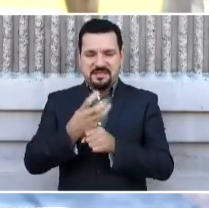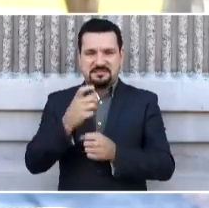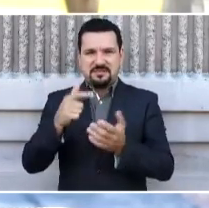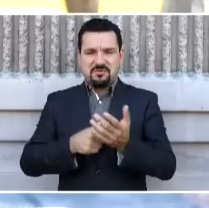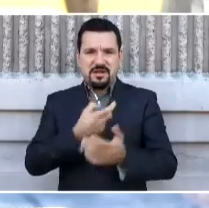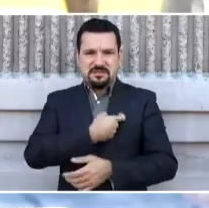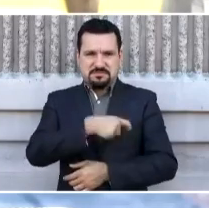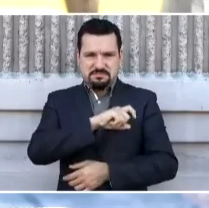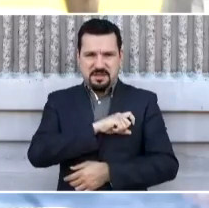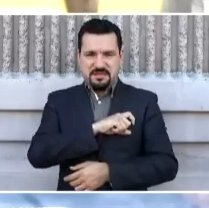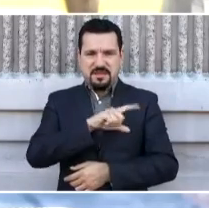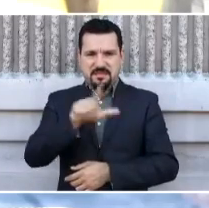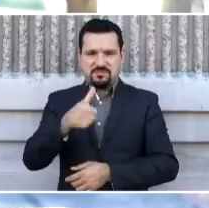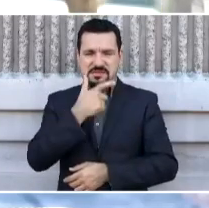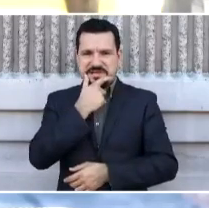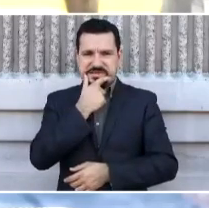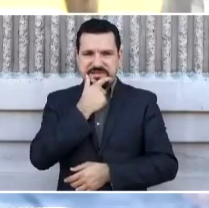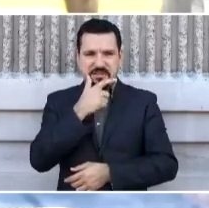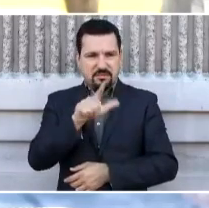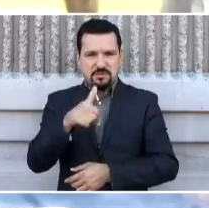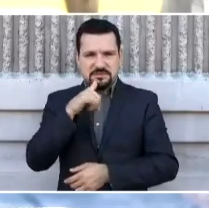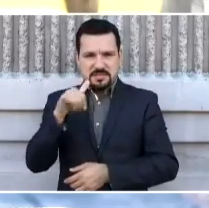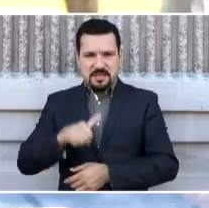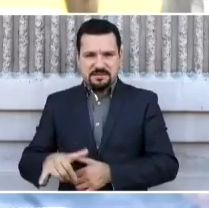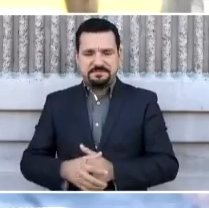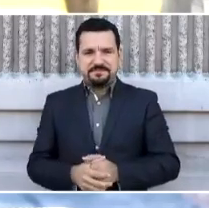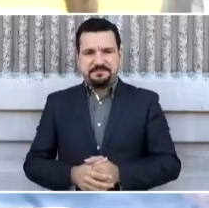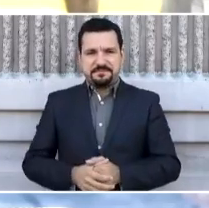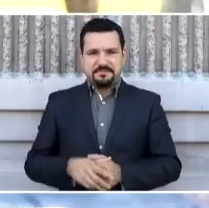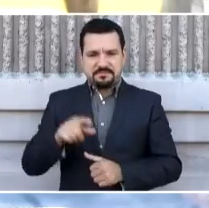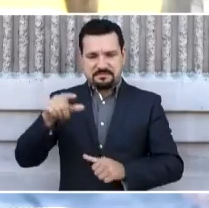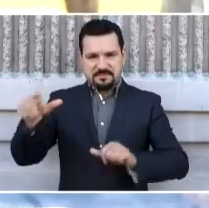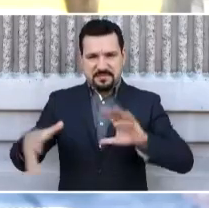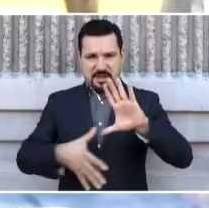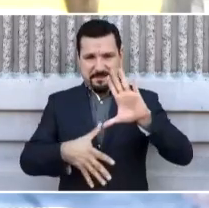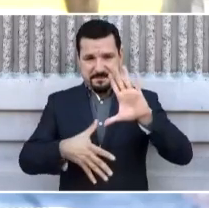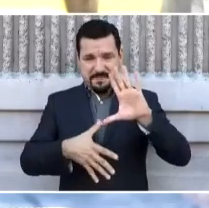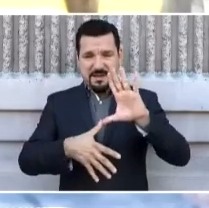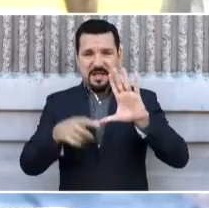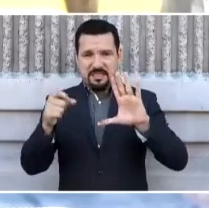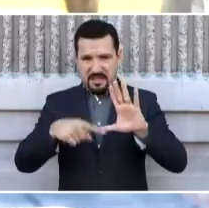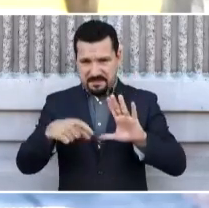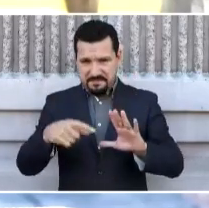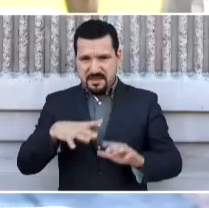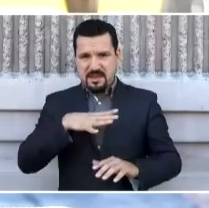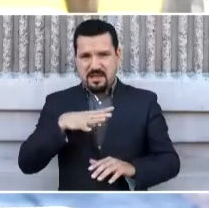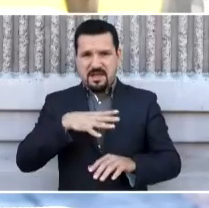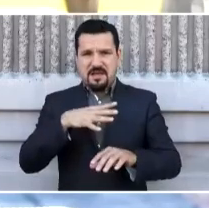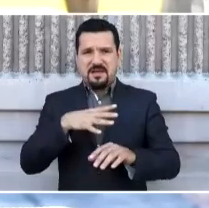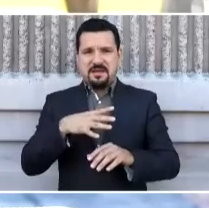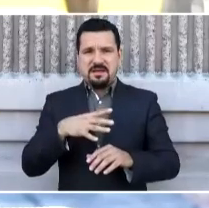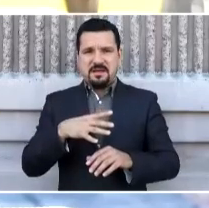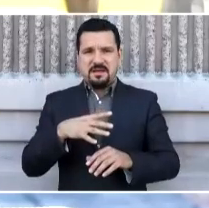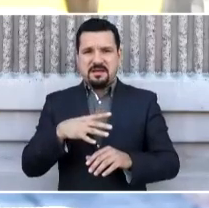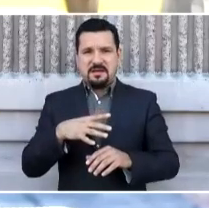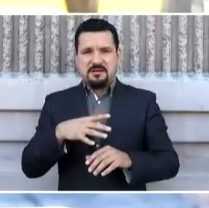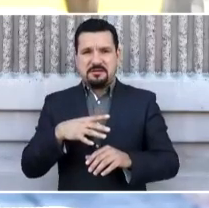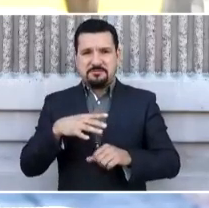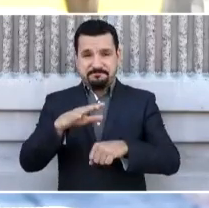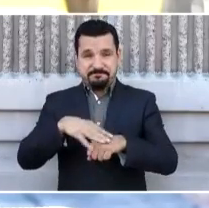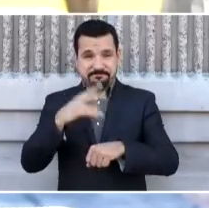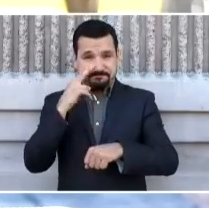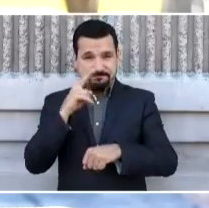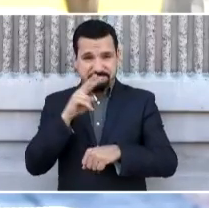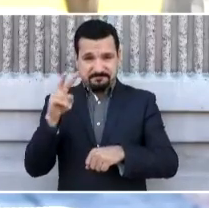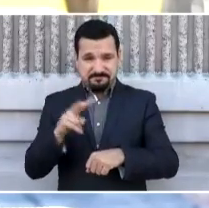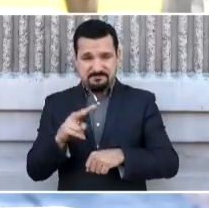España, Inglaterra e Italia, mientras en el continente americano, que también llamo la atención de que